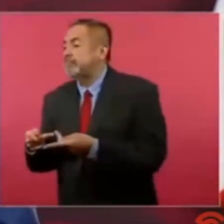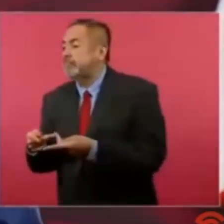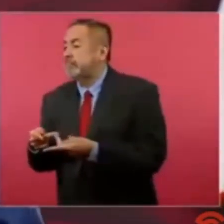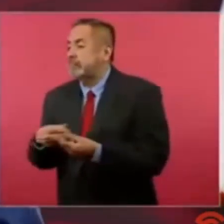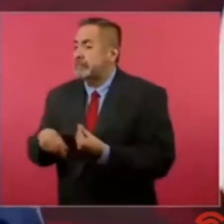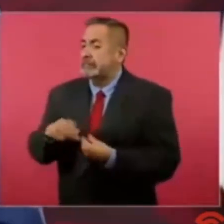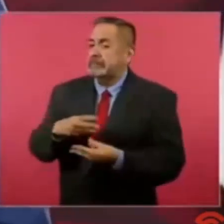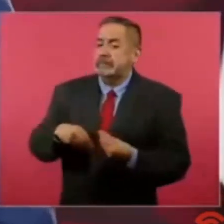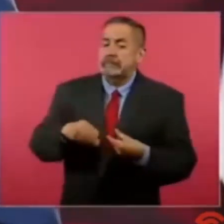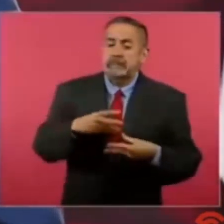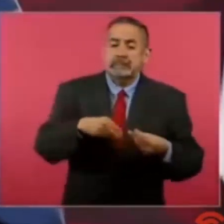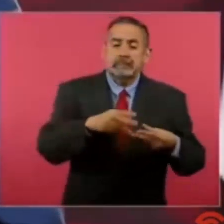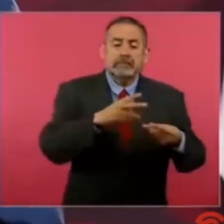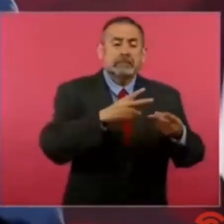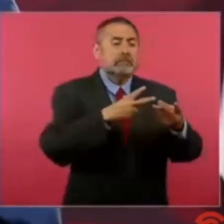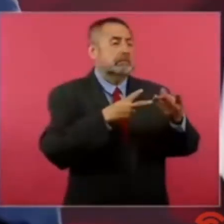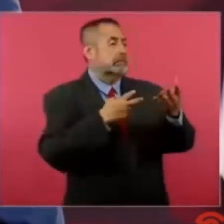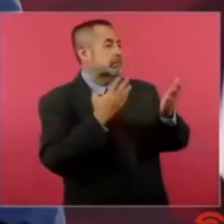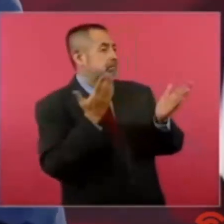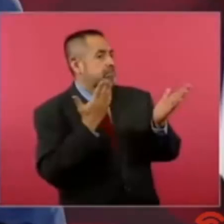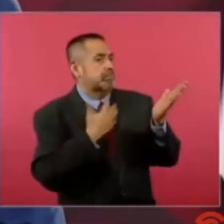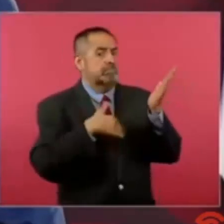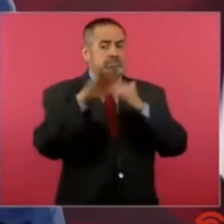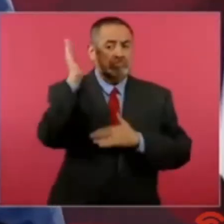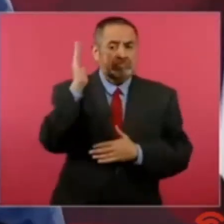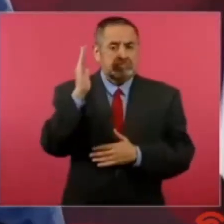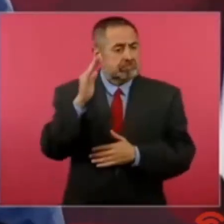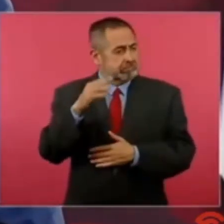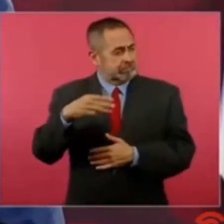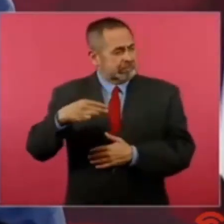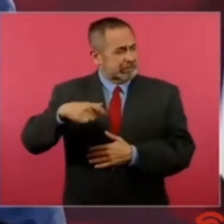pasó a ser millonaria.